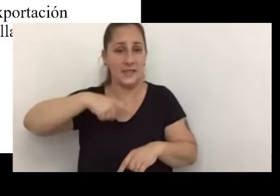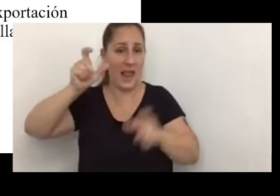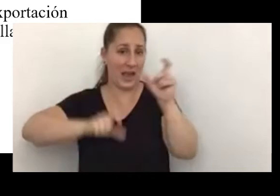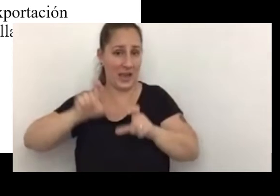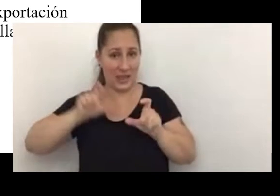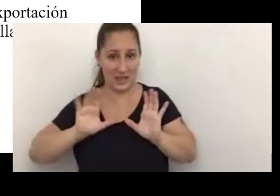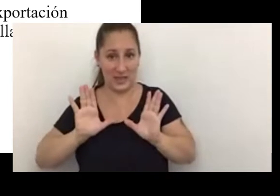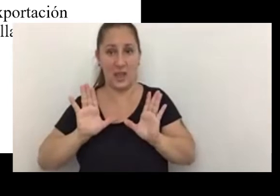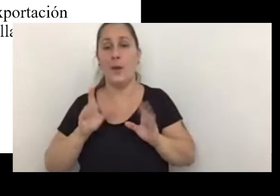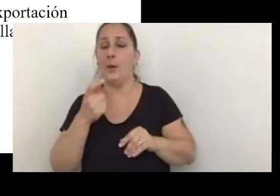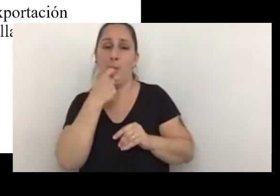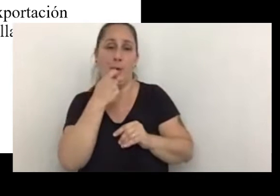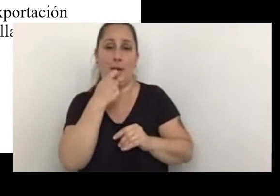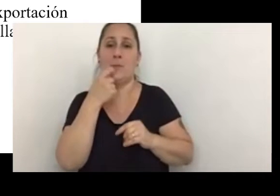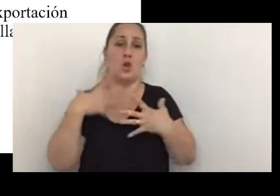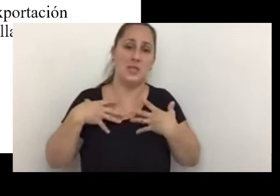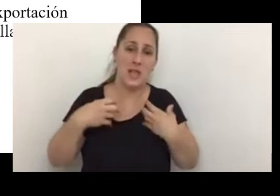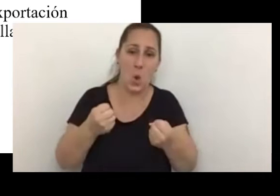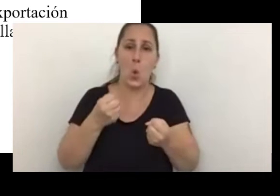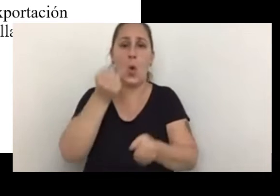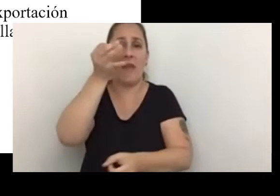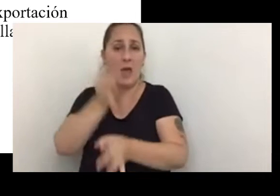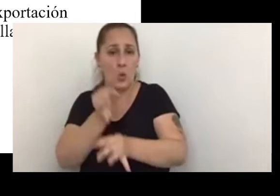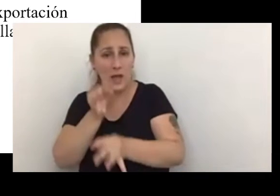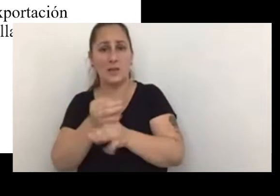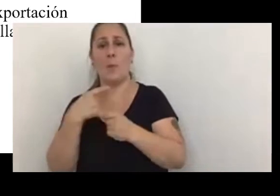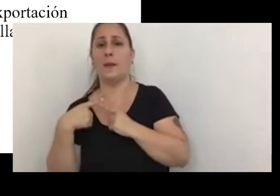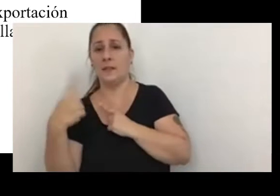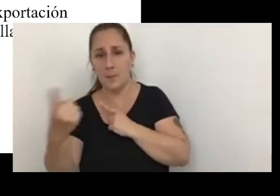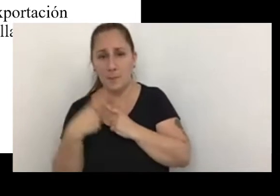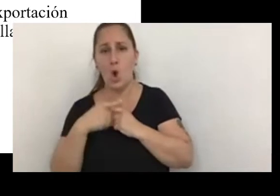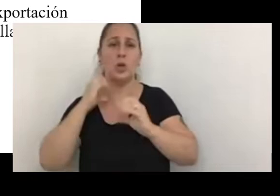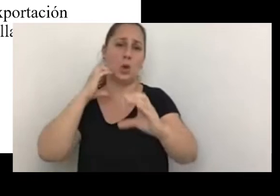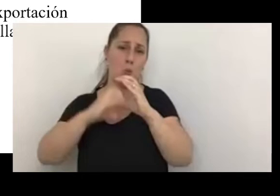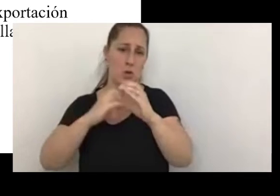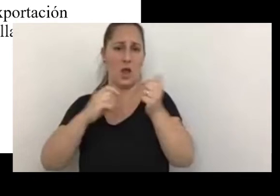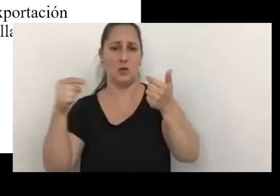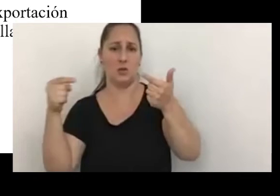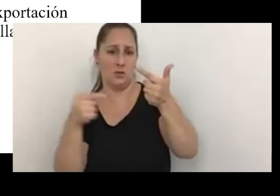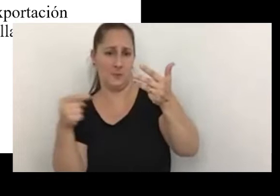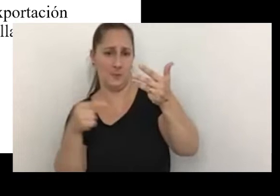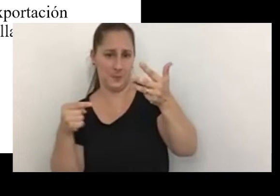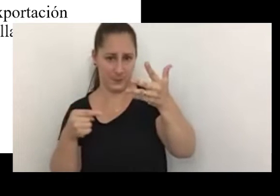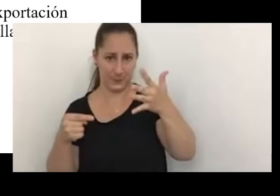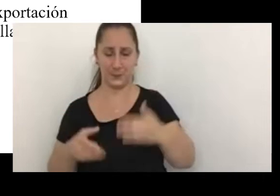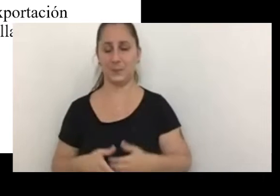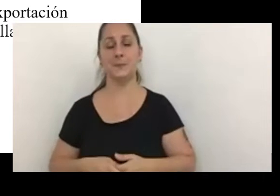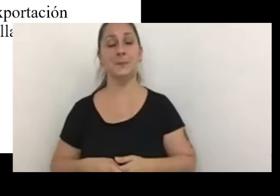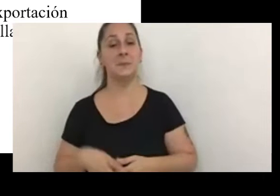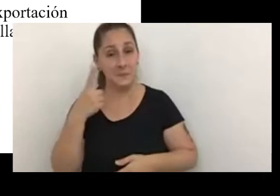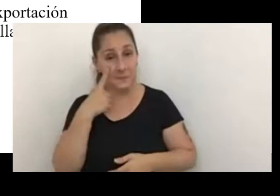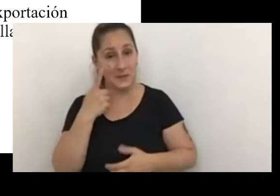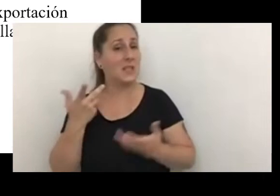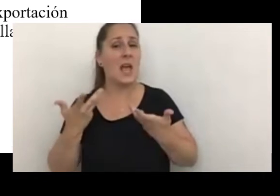nuestro caso, salud, educación, transporte, comunicaciones. Fíjense que es natural